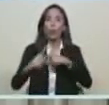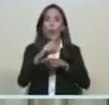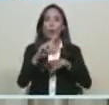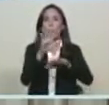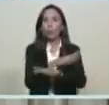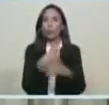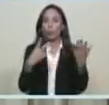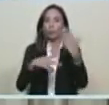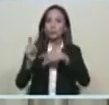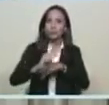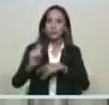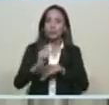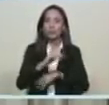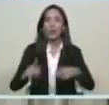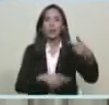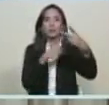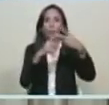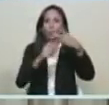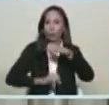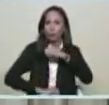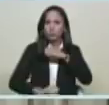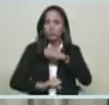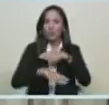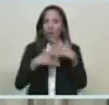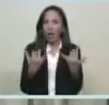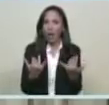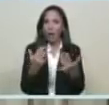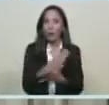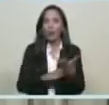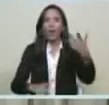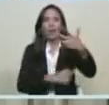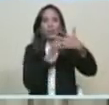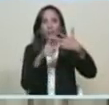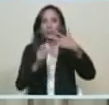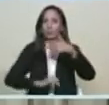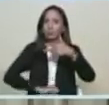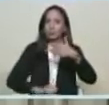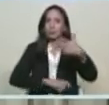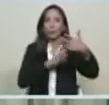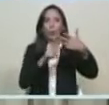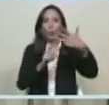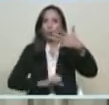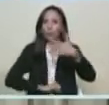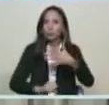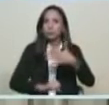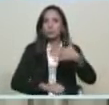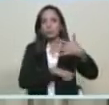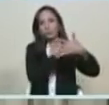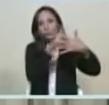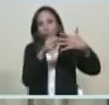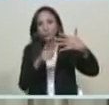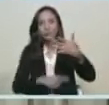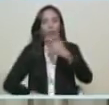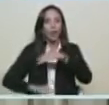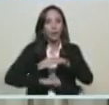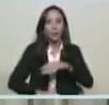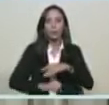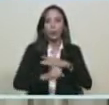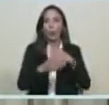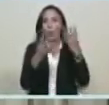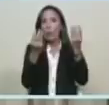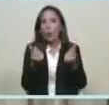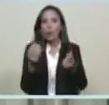cuántas tienen su segundo parto ahora su tercero su cuarto su quinto